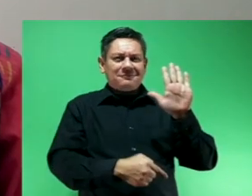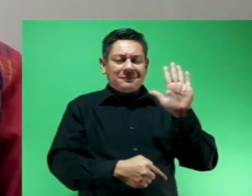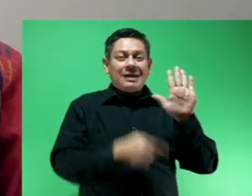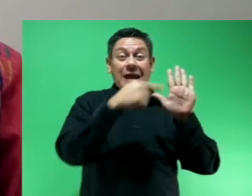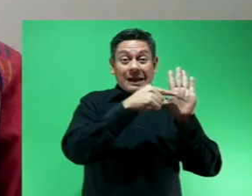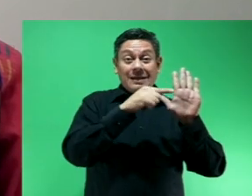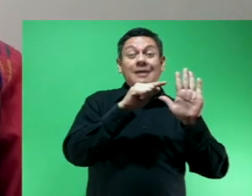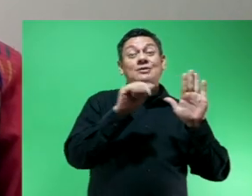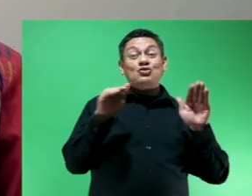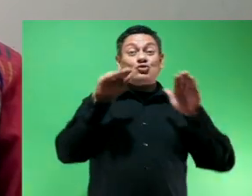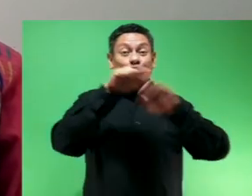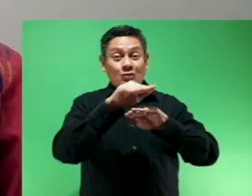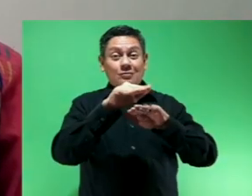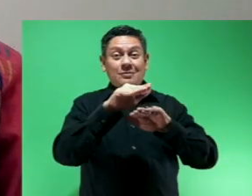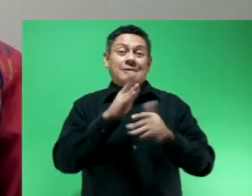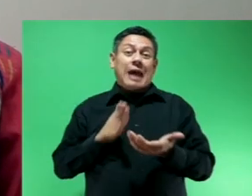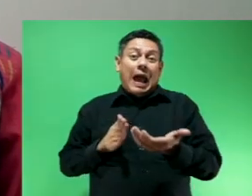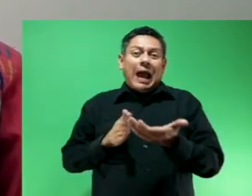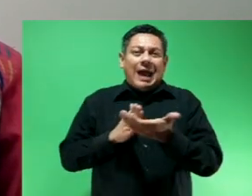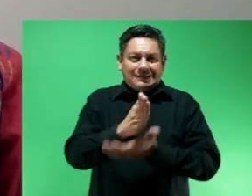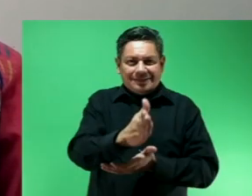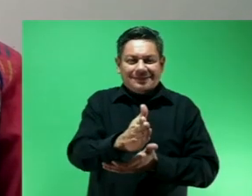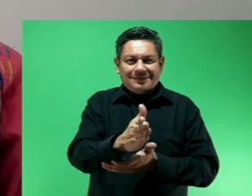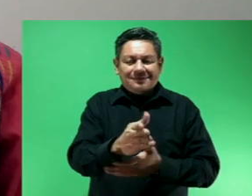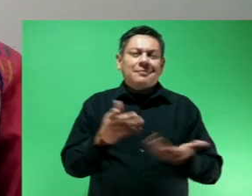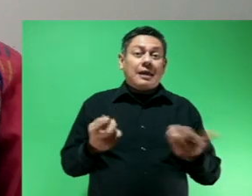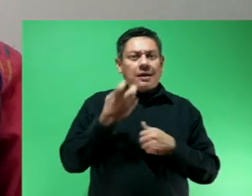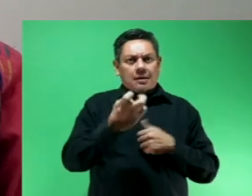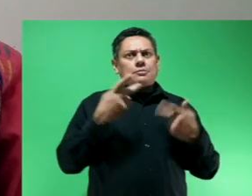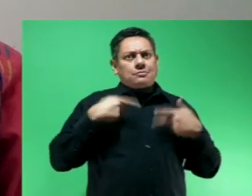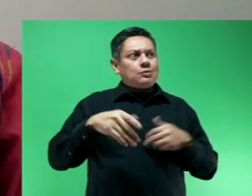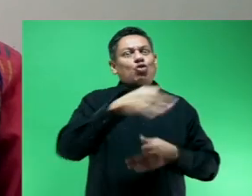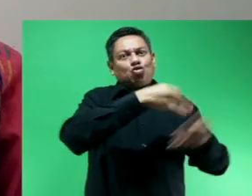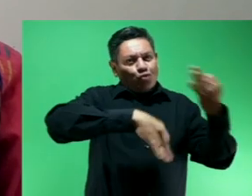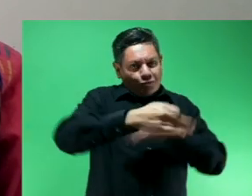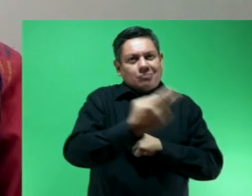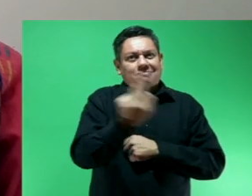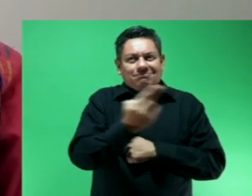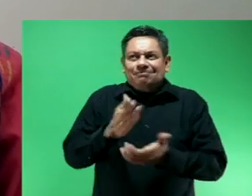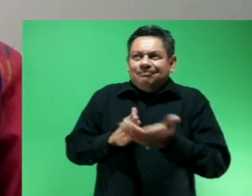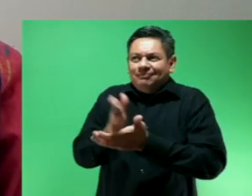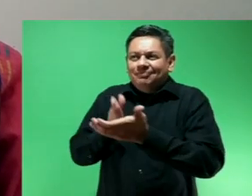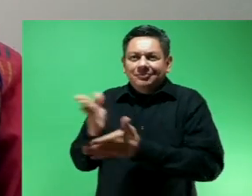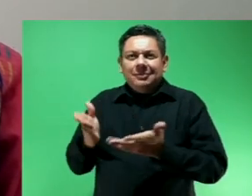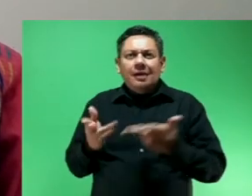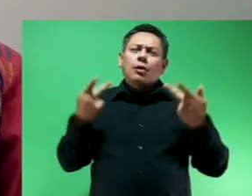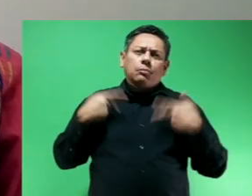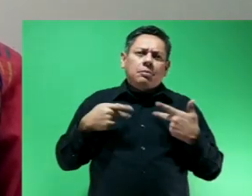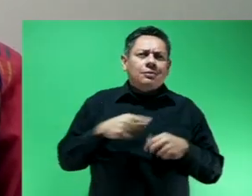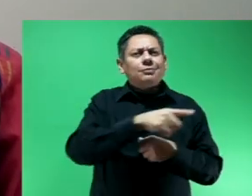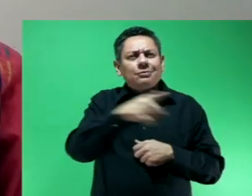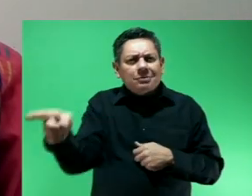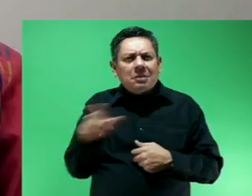tema que nos involucra a todos y de esa manera que todos ustedes puedan decir qué